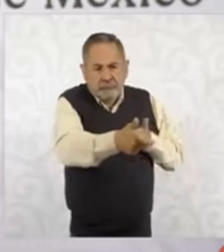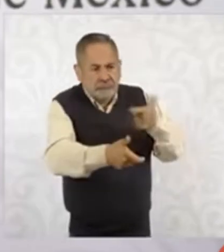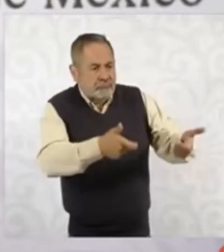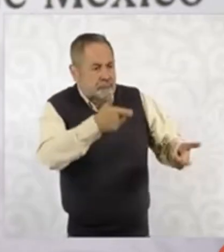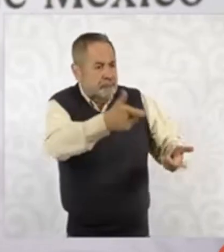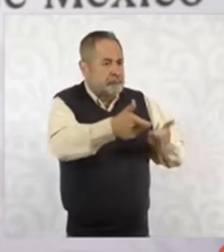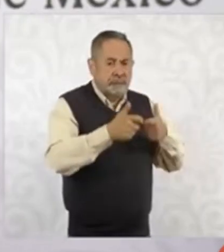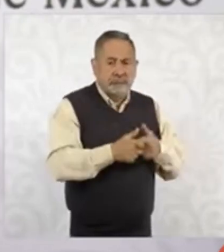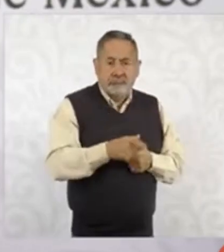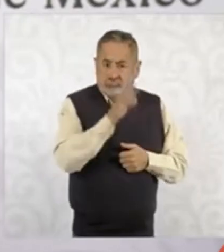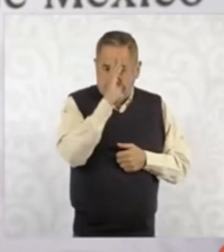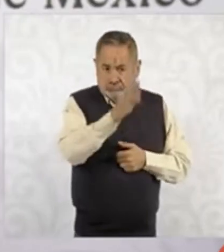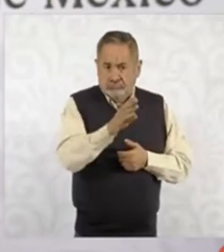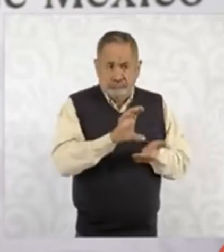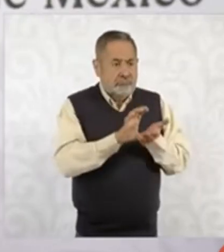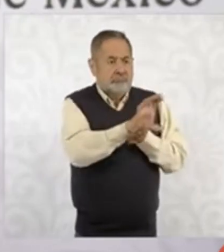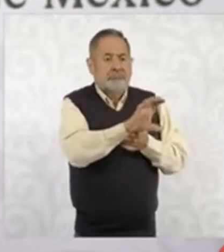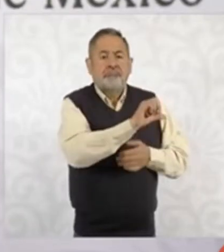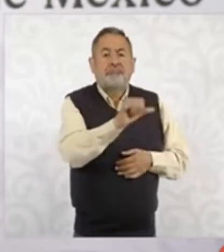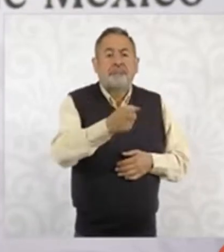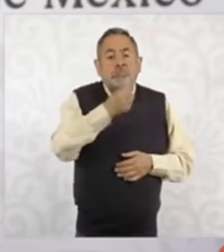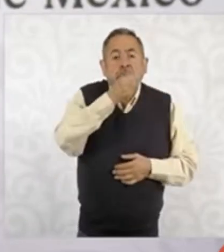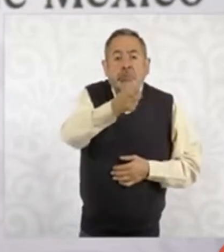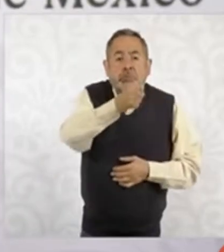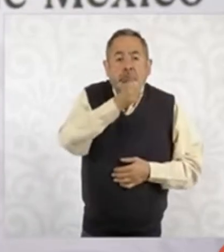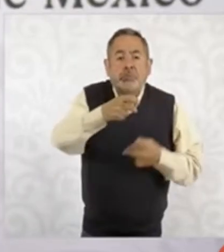de dinero directo a muchos reporteros.